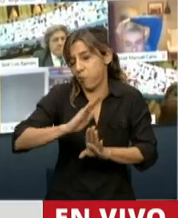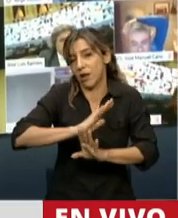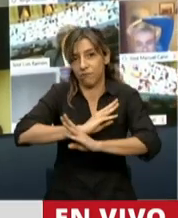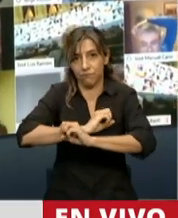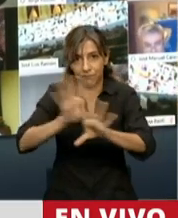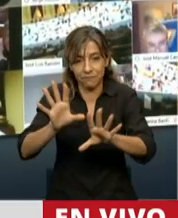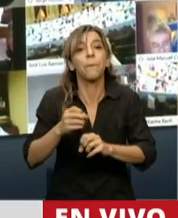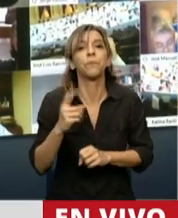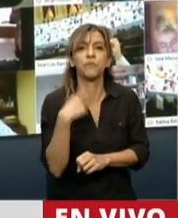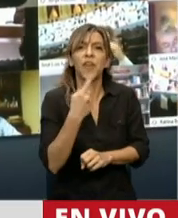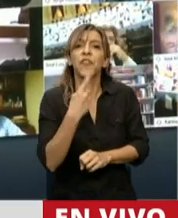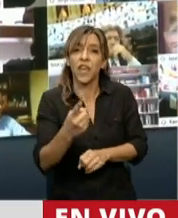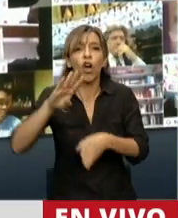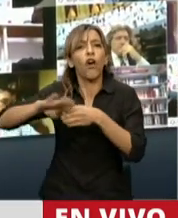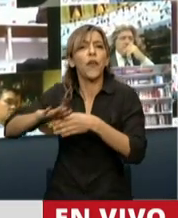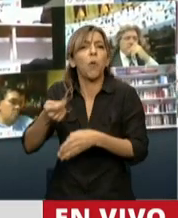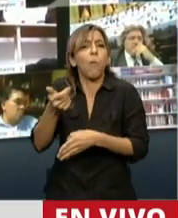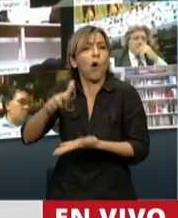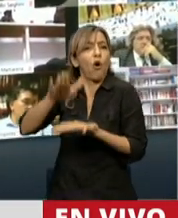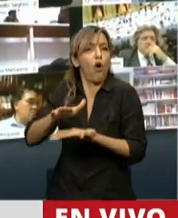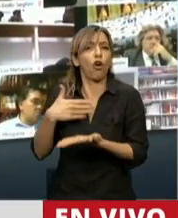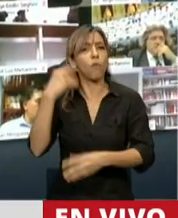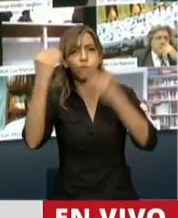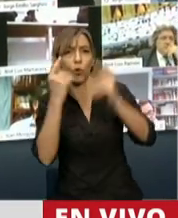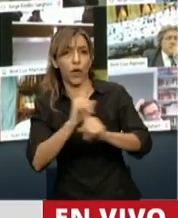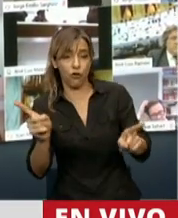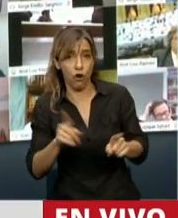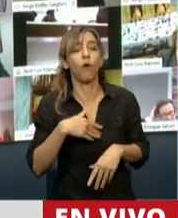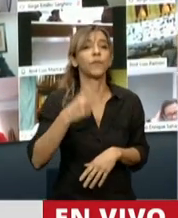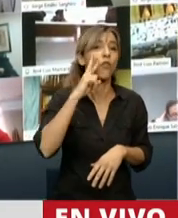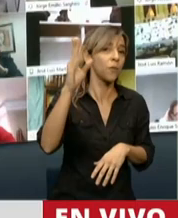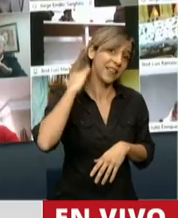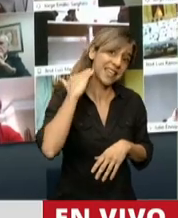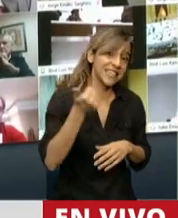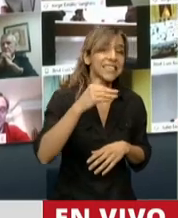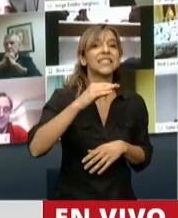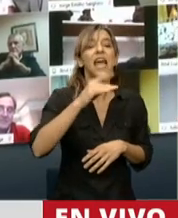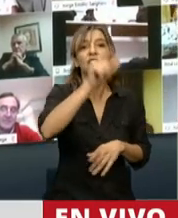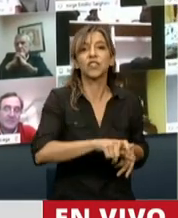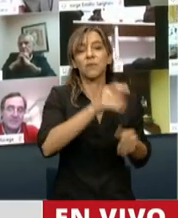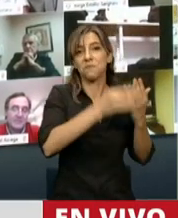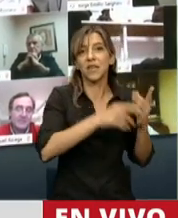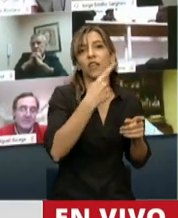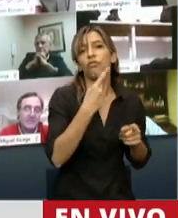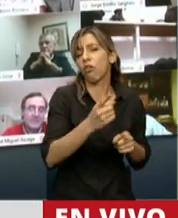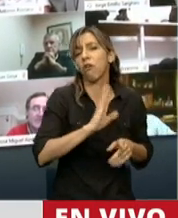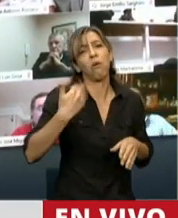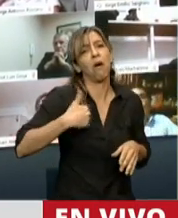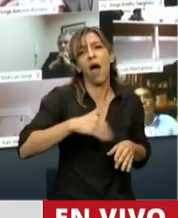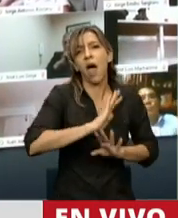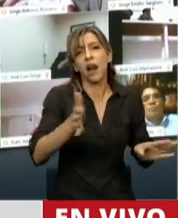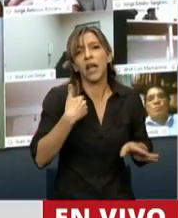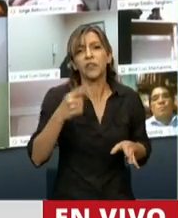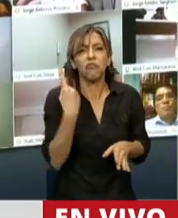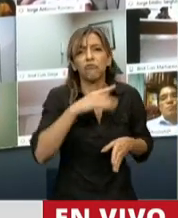bajísimo y por eso no me preocupa. Diario de la Nación. Nicolás Dujovne, junio de 2016. La Argentina tiene niveles de endeudamiento bajísimos tanto a nivel del